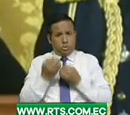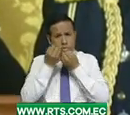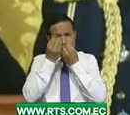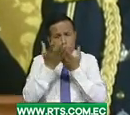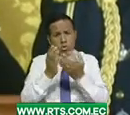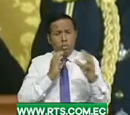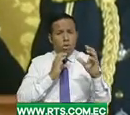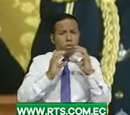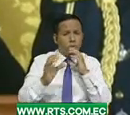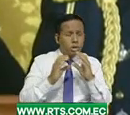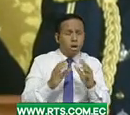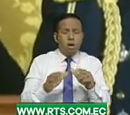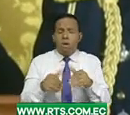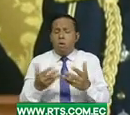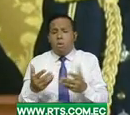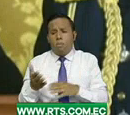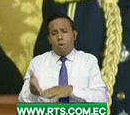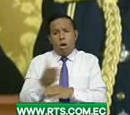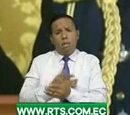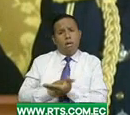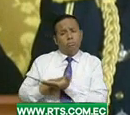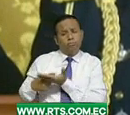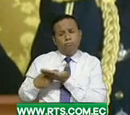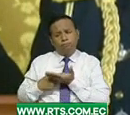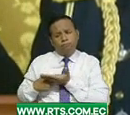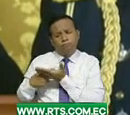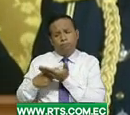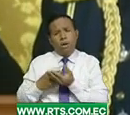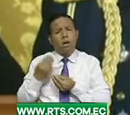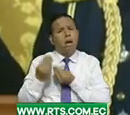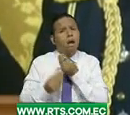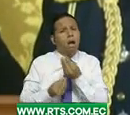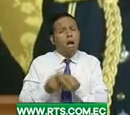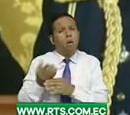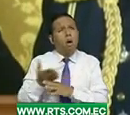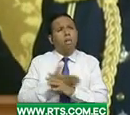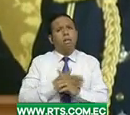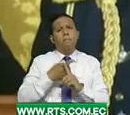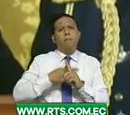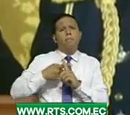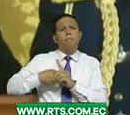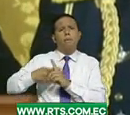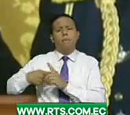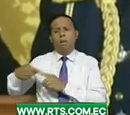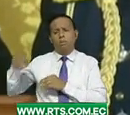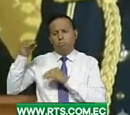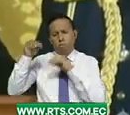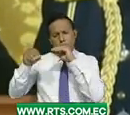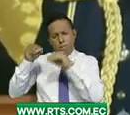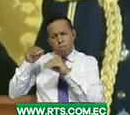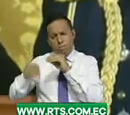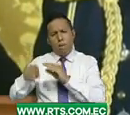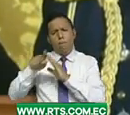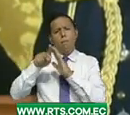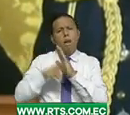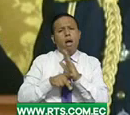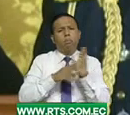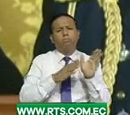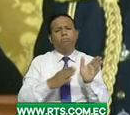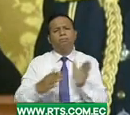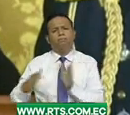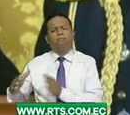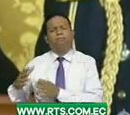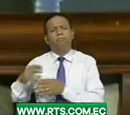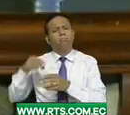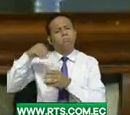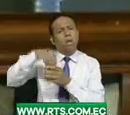hecho durante los últimos meses para elaborar un plan integral de seguridad.